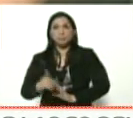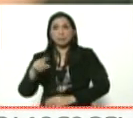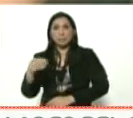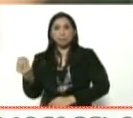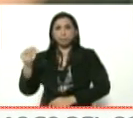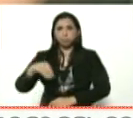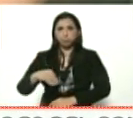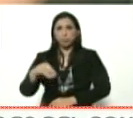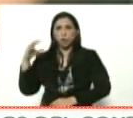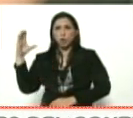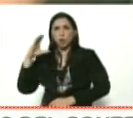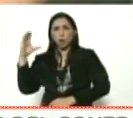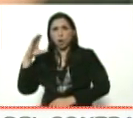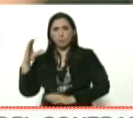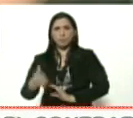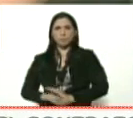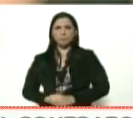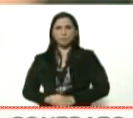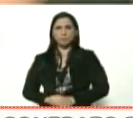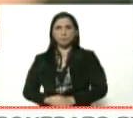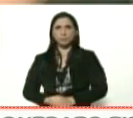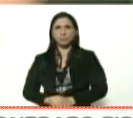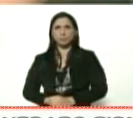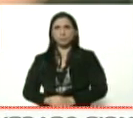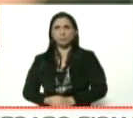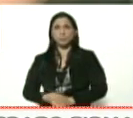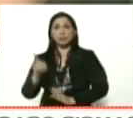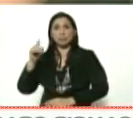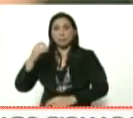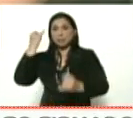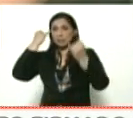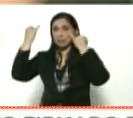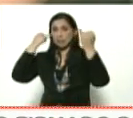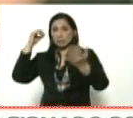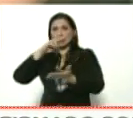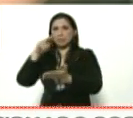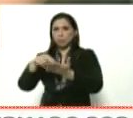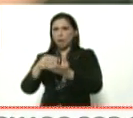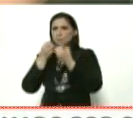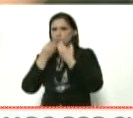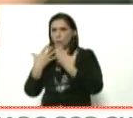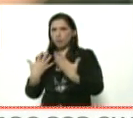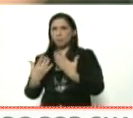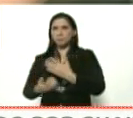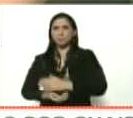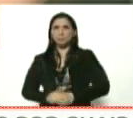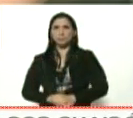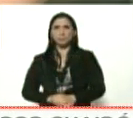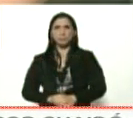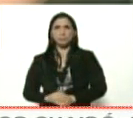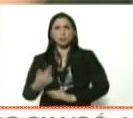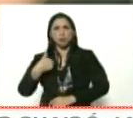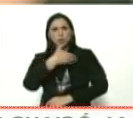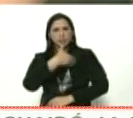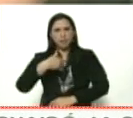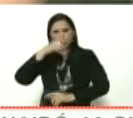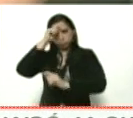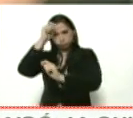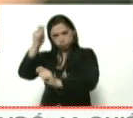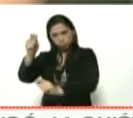incluyendo de Colombia, y la inteligencia nacional, que es muy buena. Yo quiero